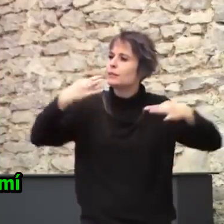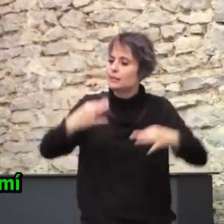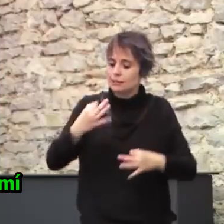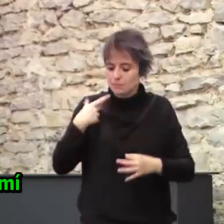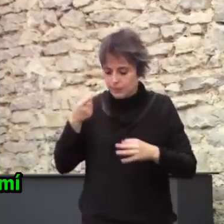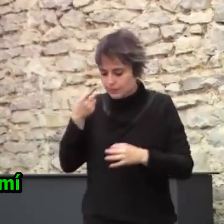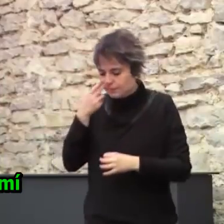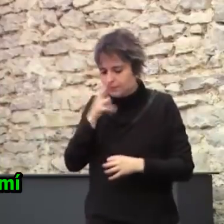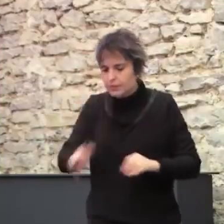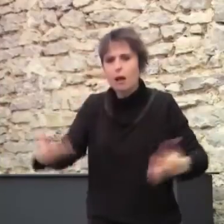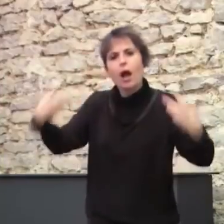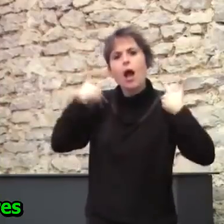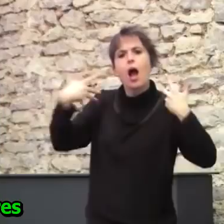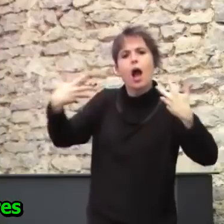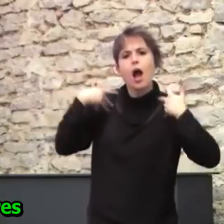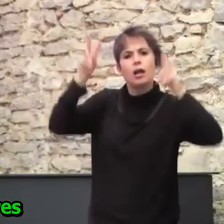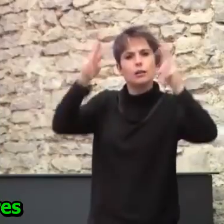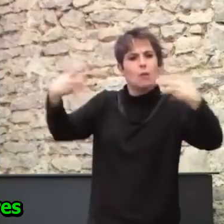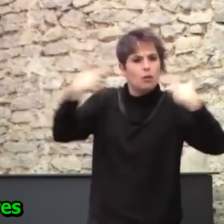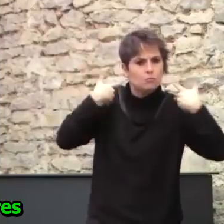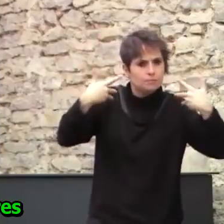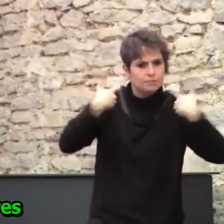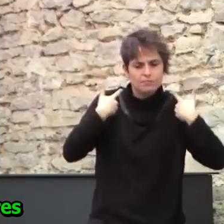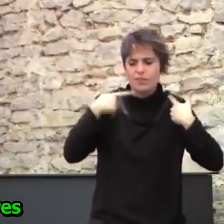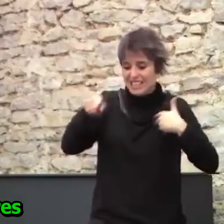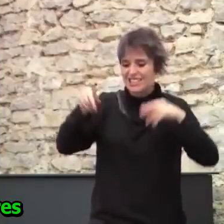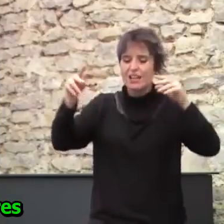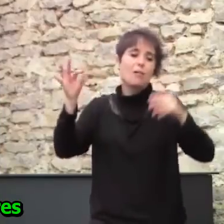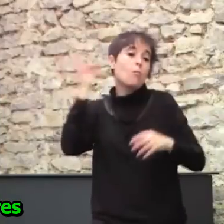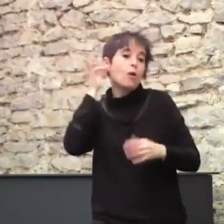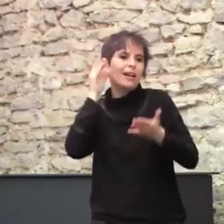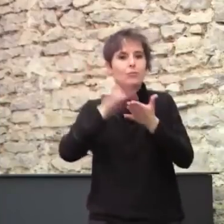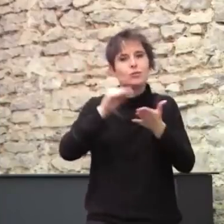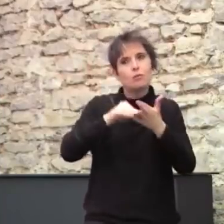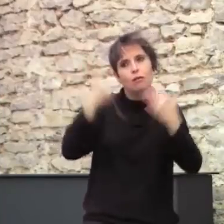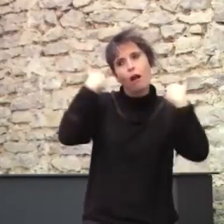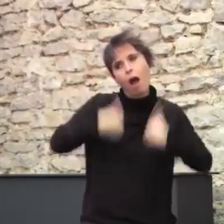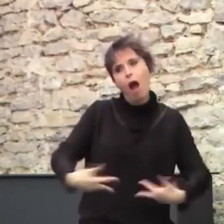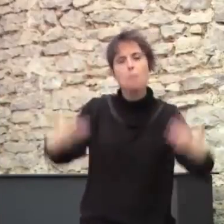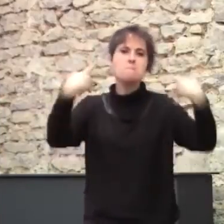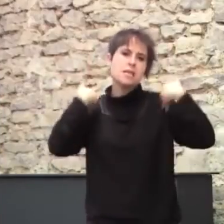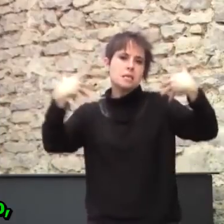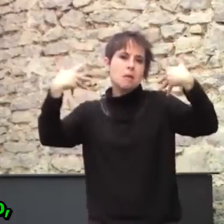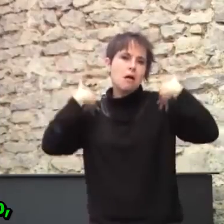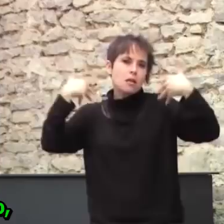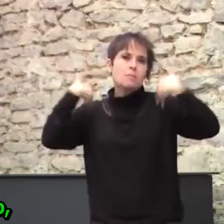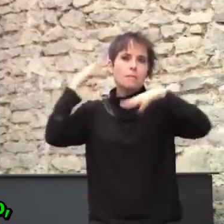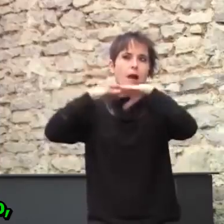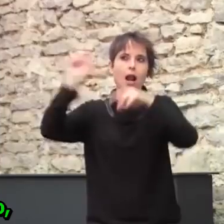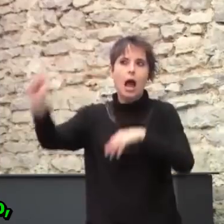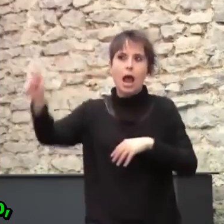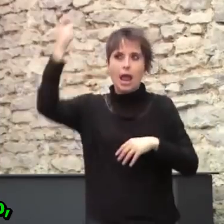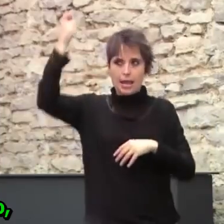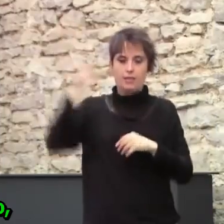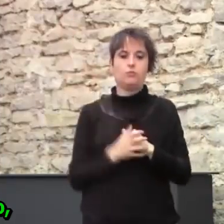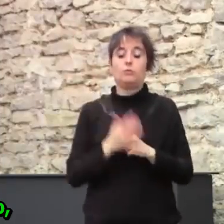en mí el tema del victimismo. Es una estrategia que normalmente utilizamos las mujeres para conseguir lo que queremos, ¿no?